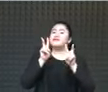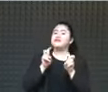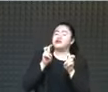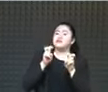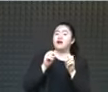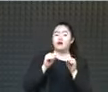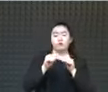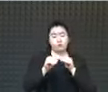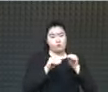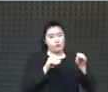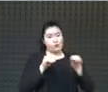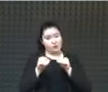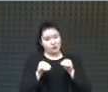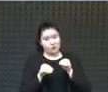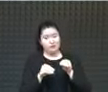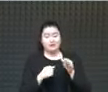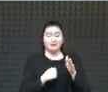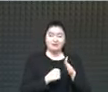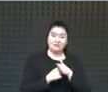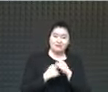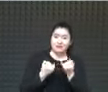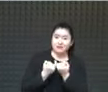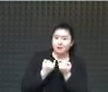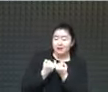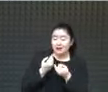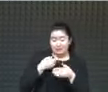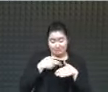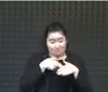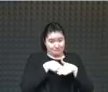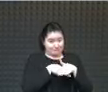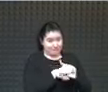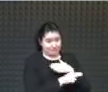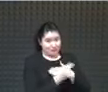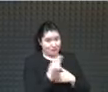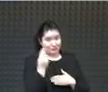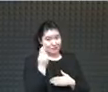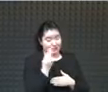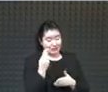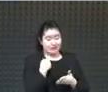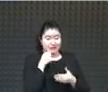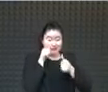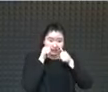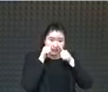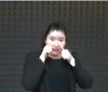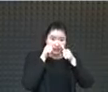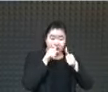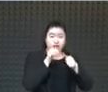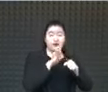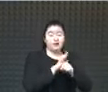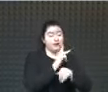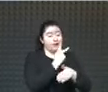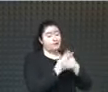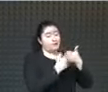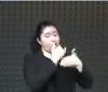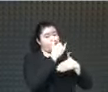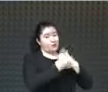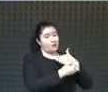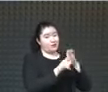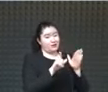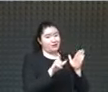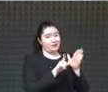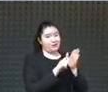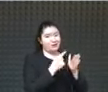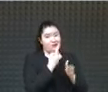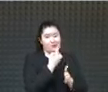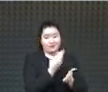Tenemos que dedicarle bastantes recursos al metro, tanto al proyecto de línea 1 de modernización,